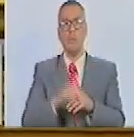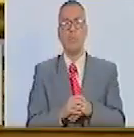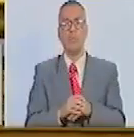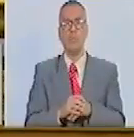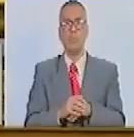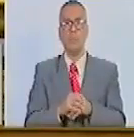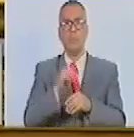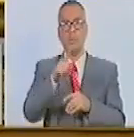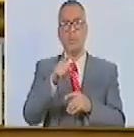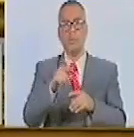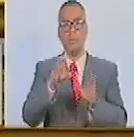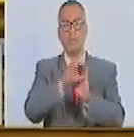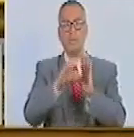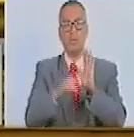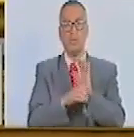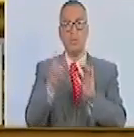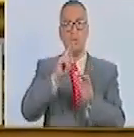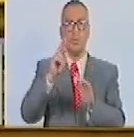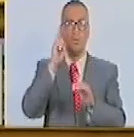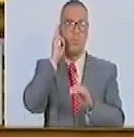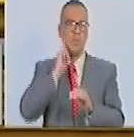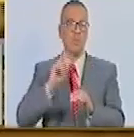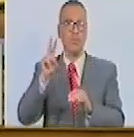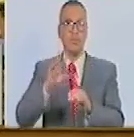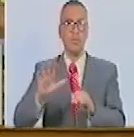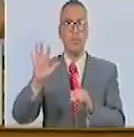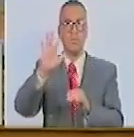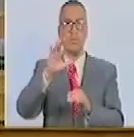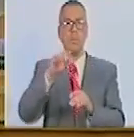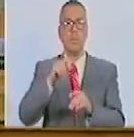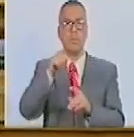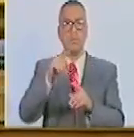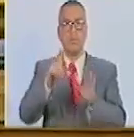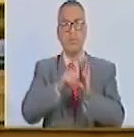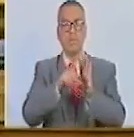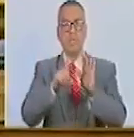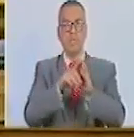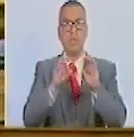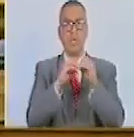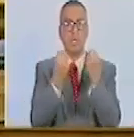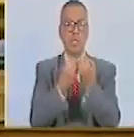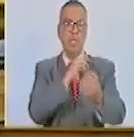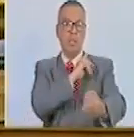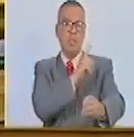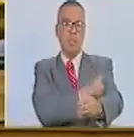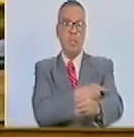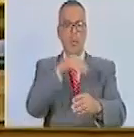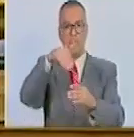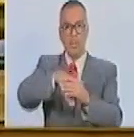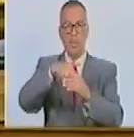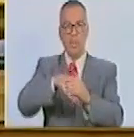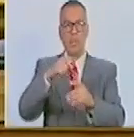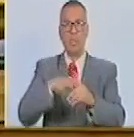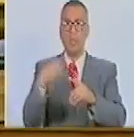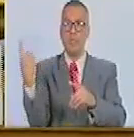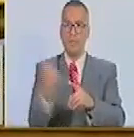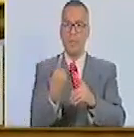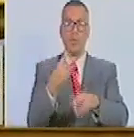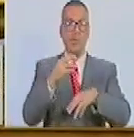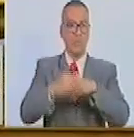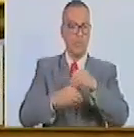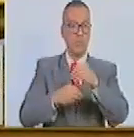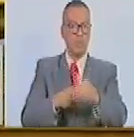295 de la Constitución de la República Bolivariana de Venezuela y la Ley Orgánica del Poder Electoral se ha venido